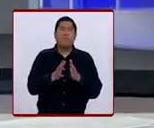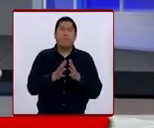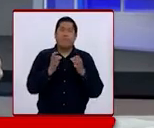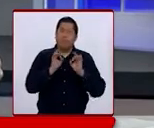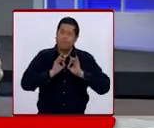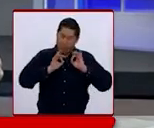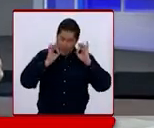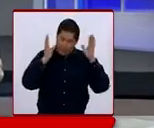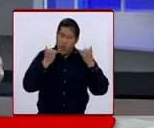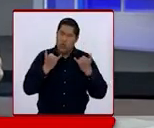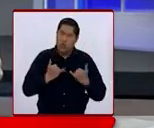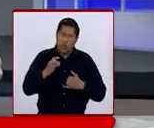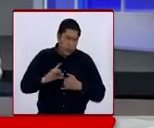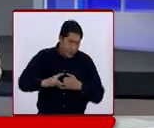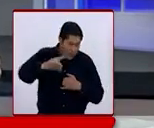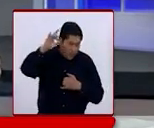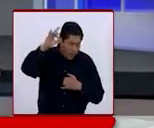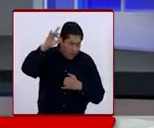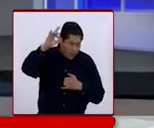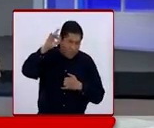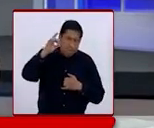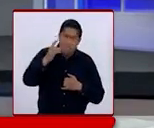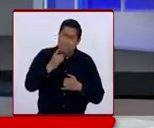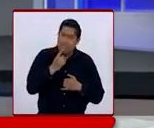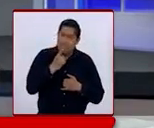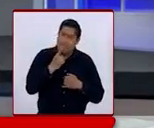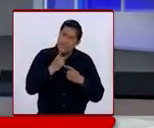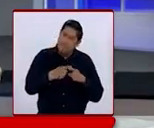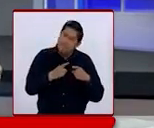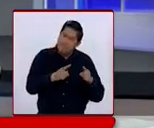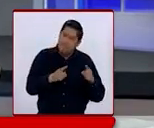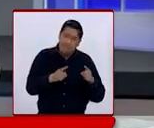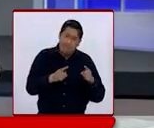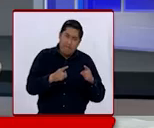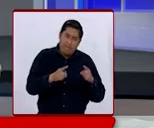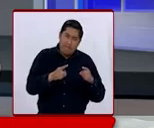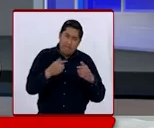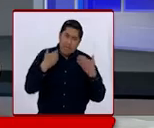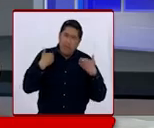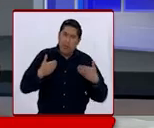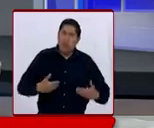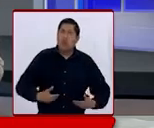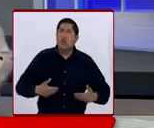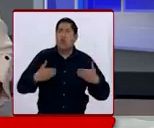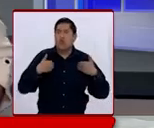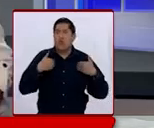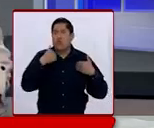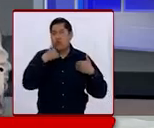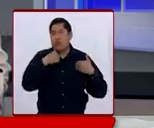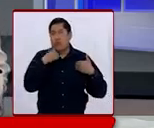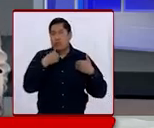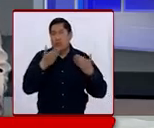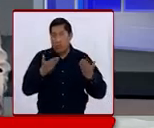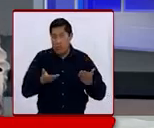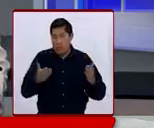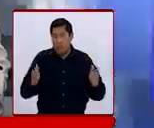fue horrendo hoy el hallazgo, el haber encontrado varios restos del cuerpo de una jovencita ocurrido en La